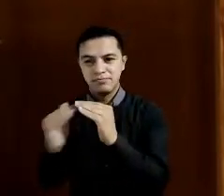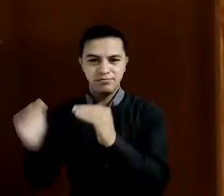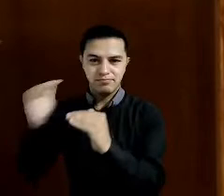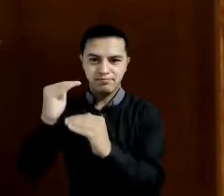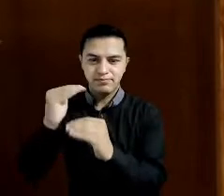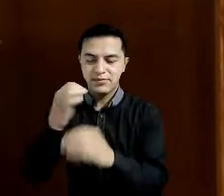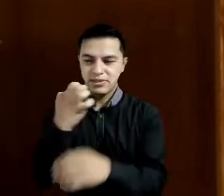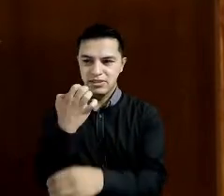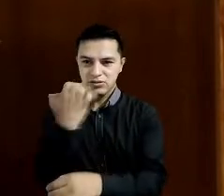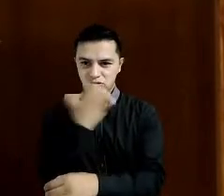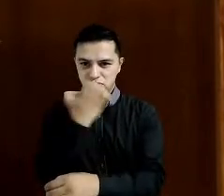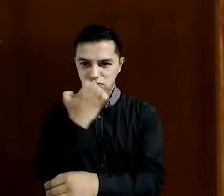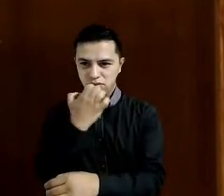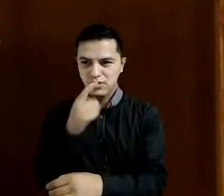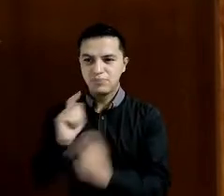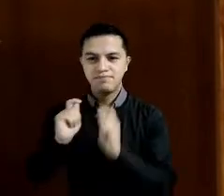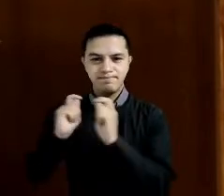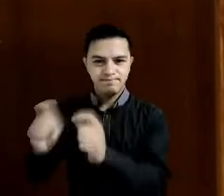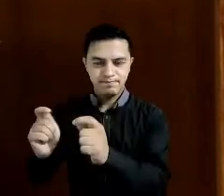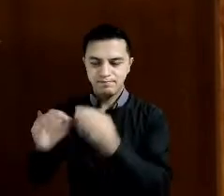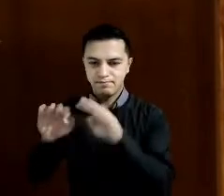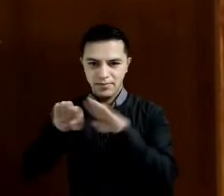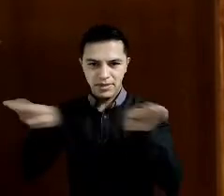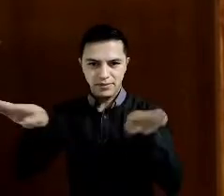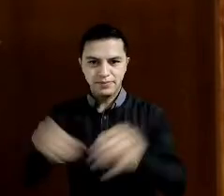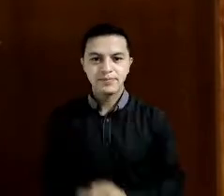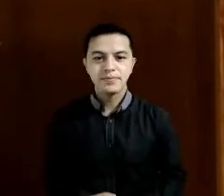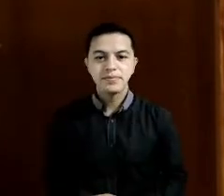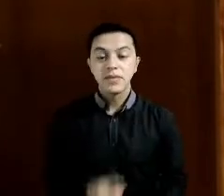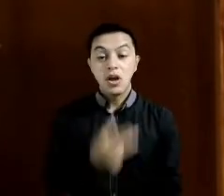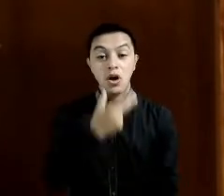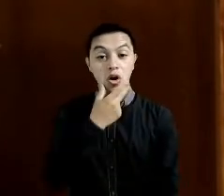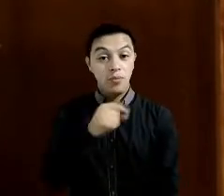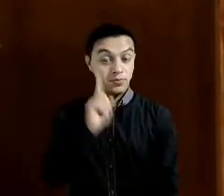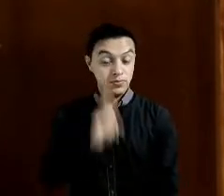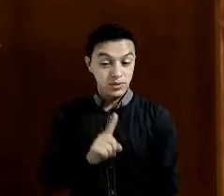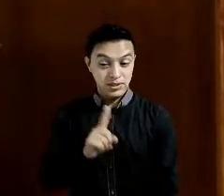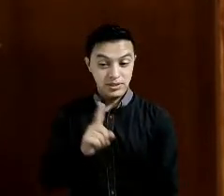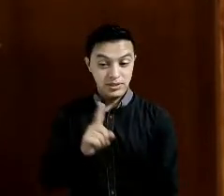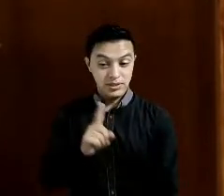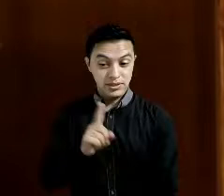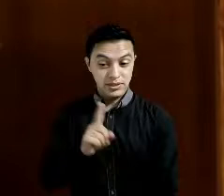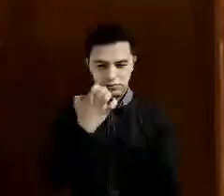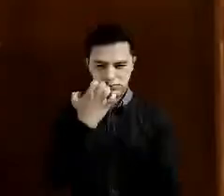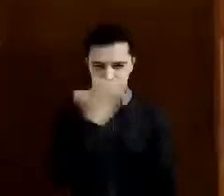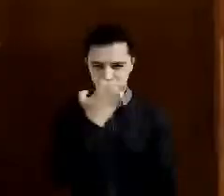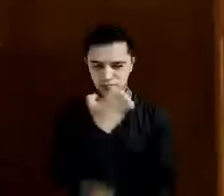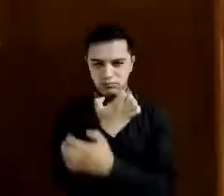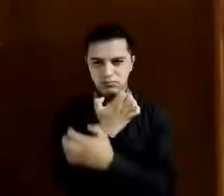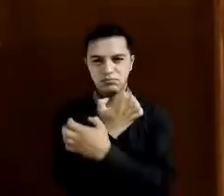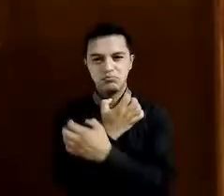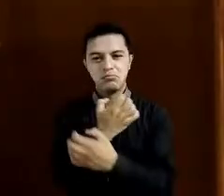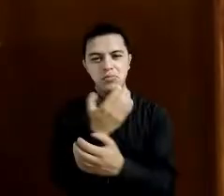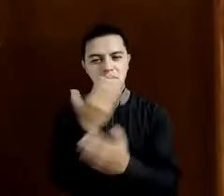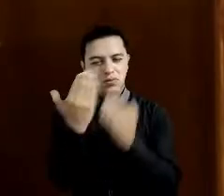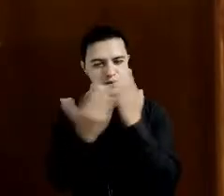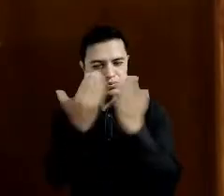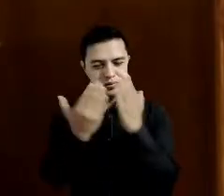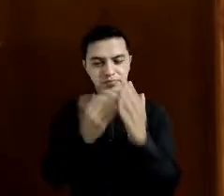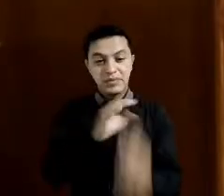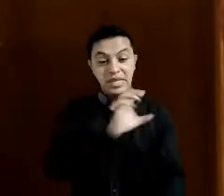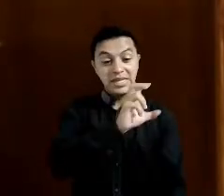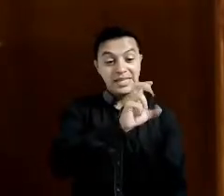la publicación de la Ley General del Sistema para la Carrera de las Maestras y los Maestros, con fecha 30 de septiembre del